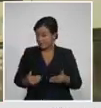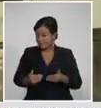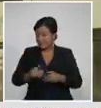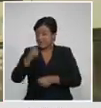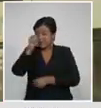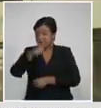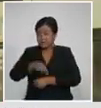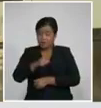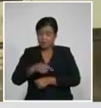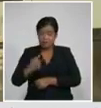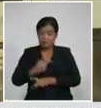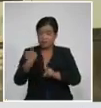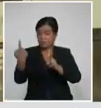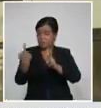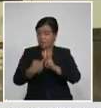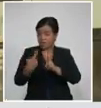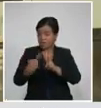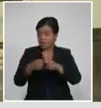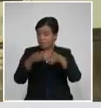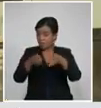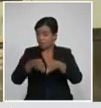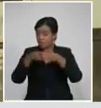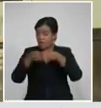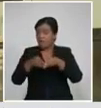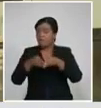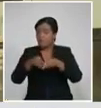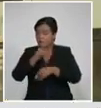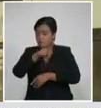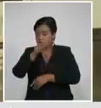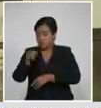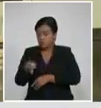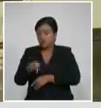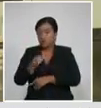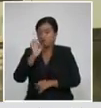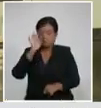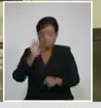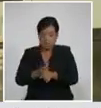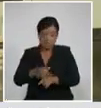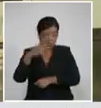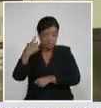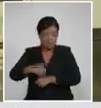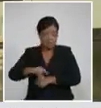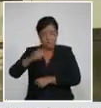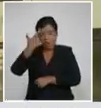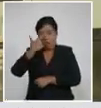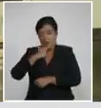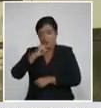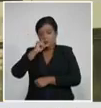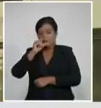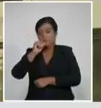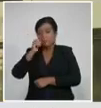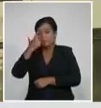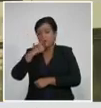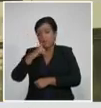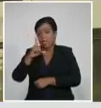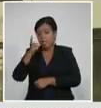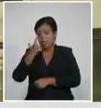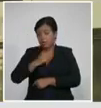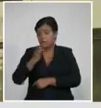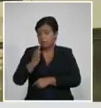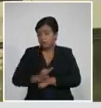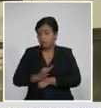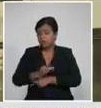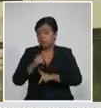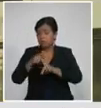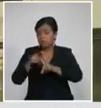de 6.000 voluntarios incluidos en el ensayo clínico del candidato vacunal Abdala, un producto de la biotecnología cubana cuyo